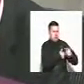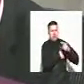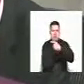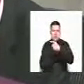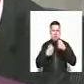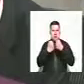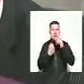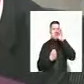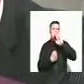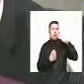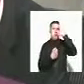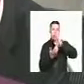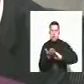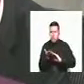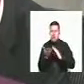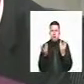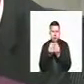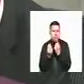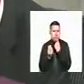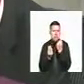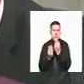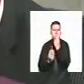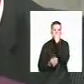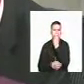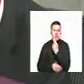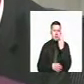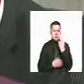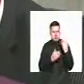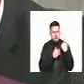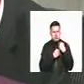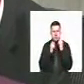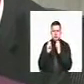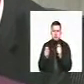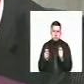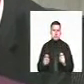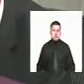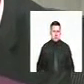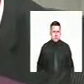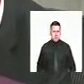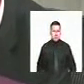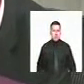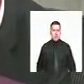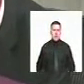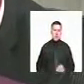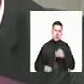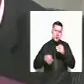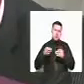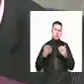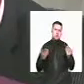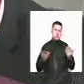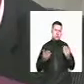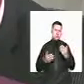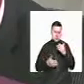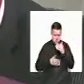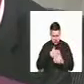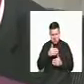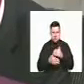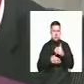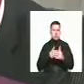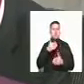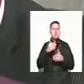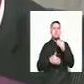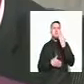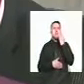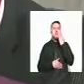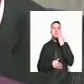y departamentos administrativos para que cumpla con las funciones asignadas y acaten fallos judiciales, las marchas